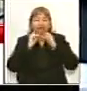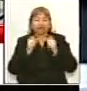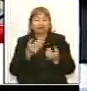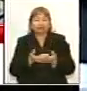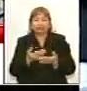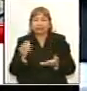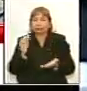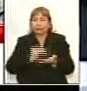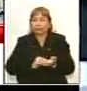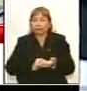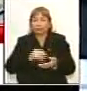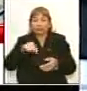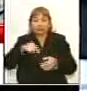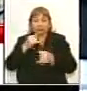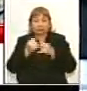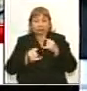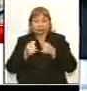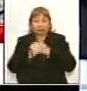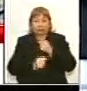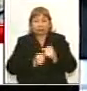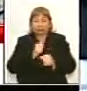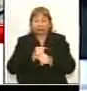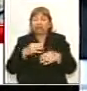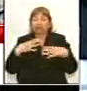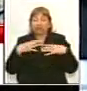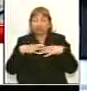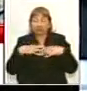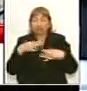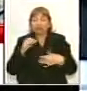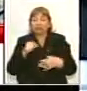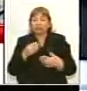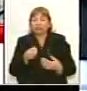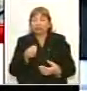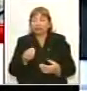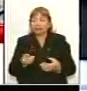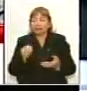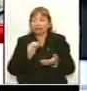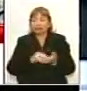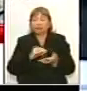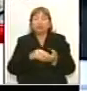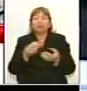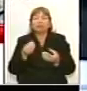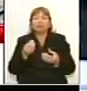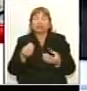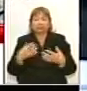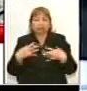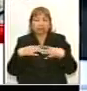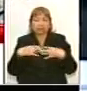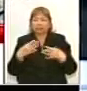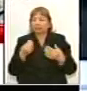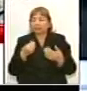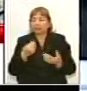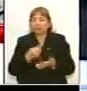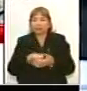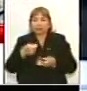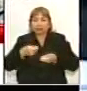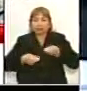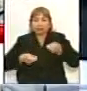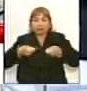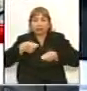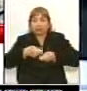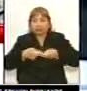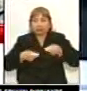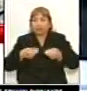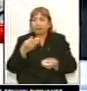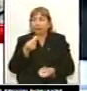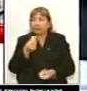desempleo ha aumentado estos últimos años. Sí, pero ¿por qué está aumentando el desempleo? Por un tema de inversión. La economía